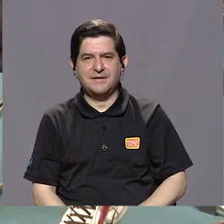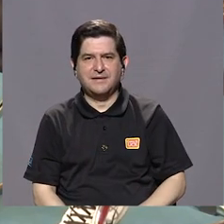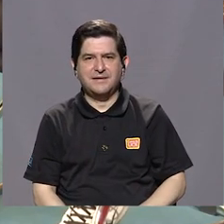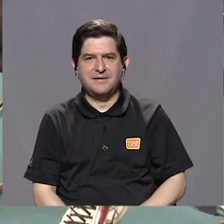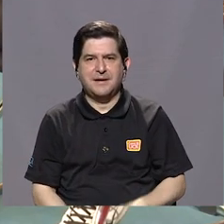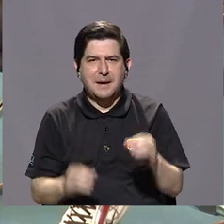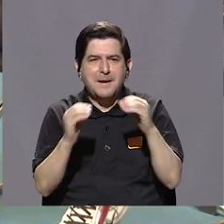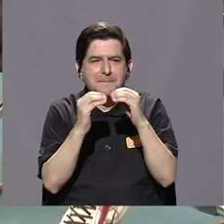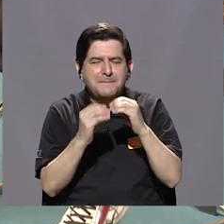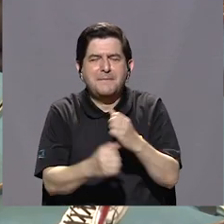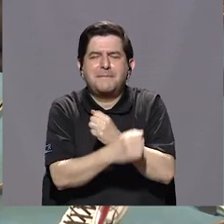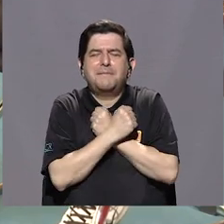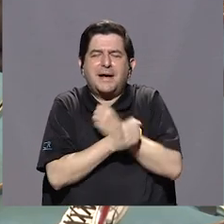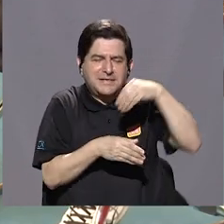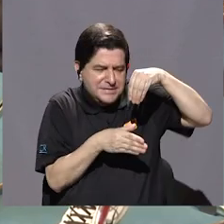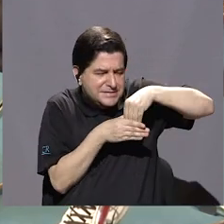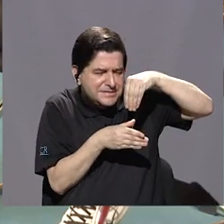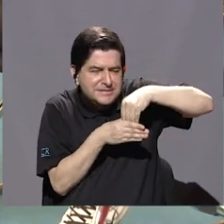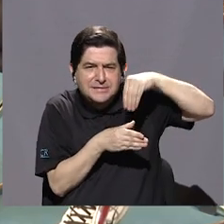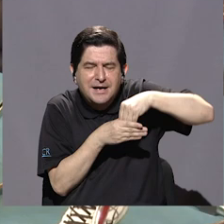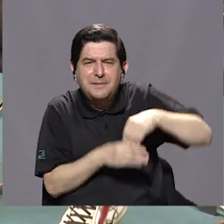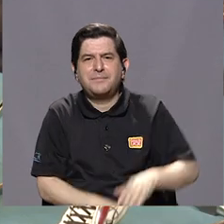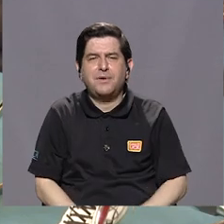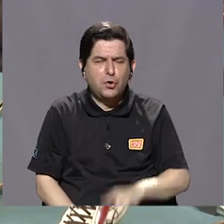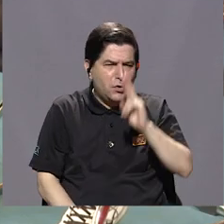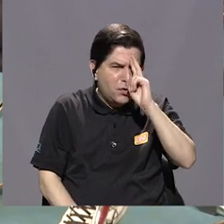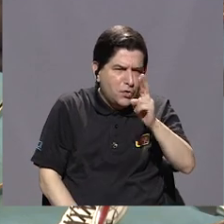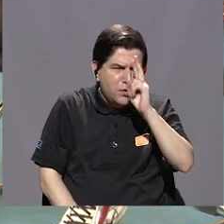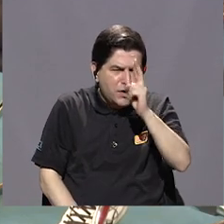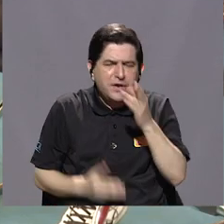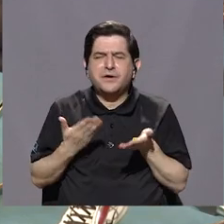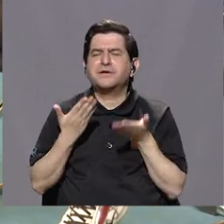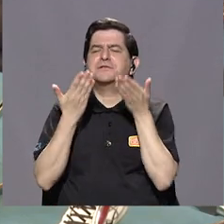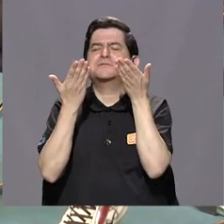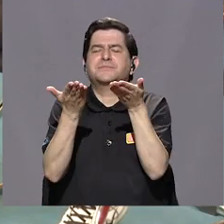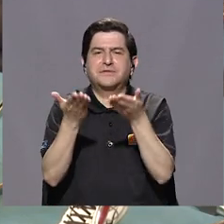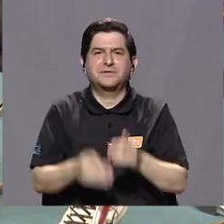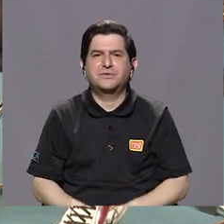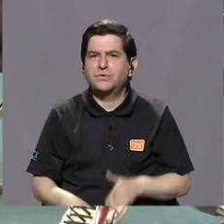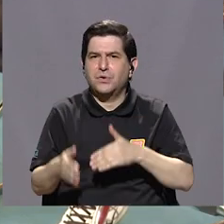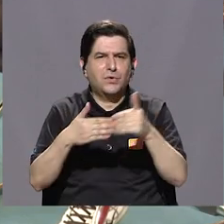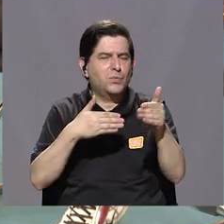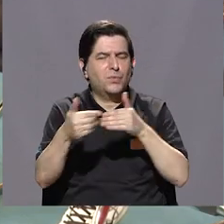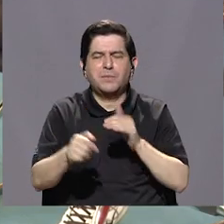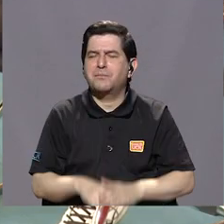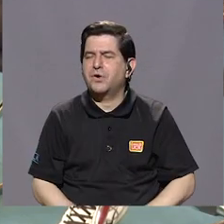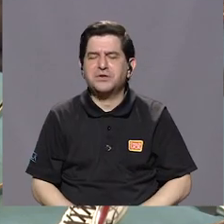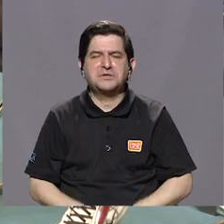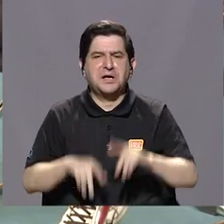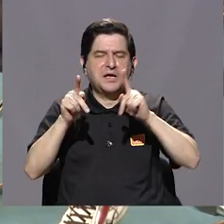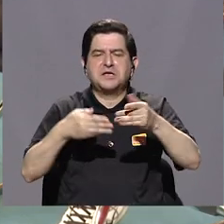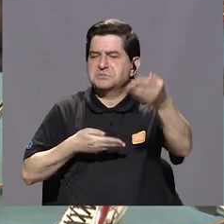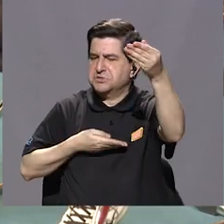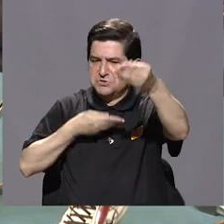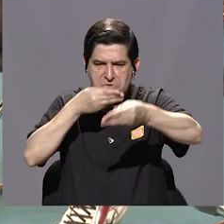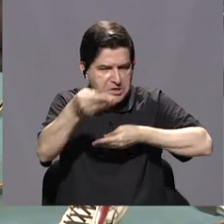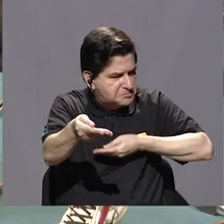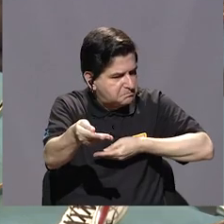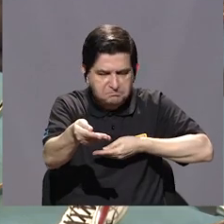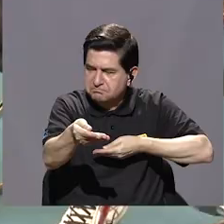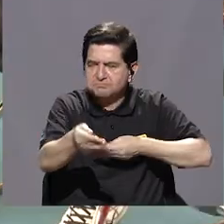más llena de amor esté, más respeto pueda brindar, aunque no lo reciba de vuelta,